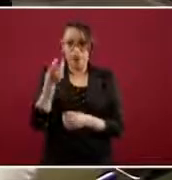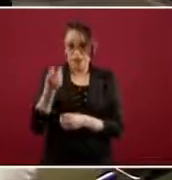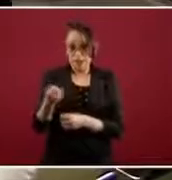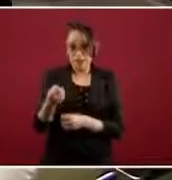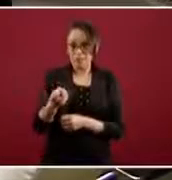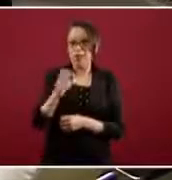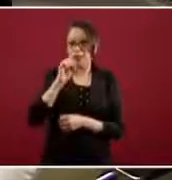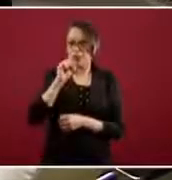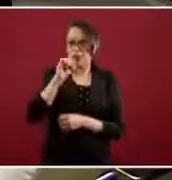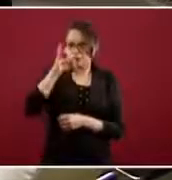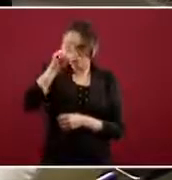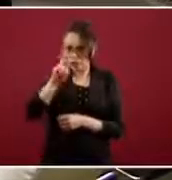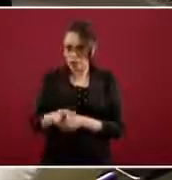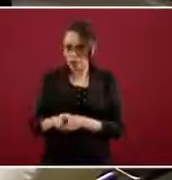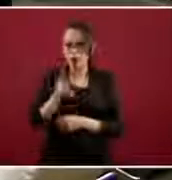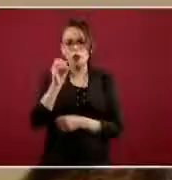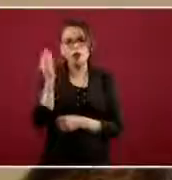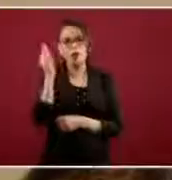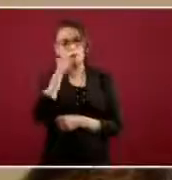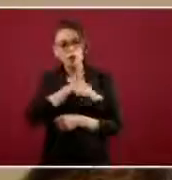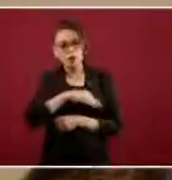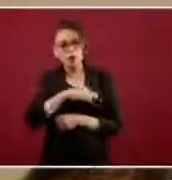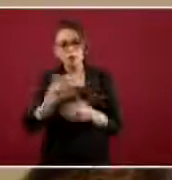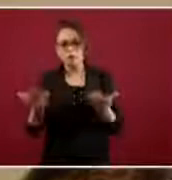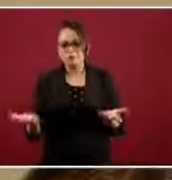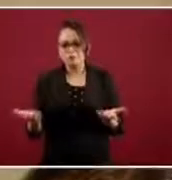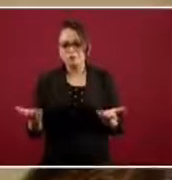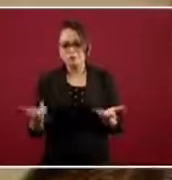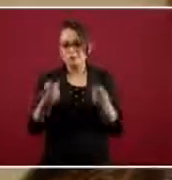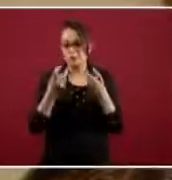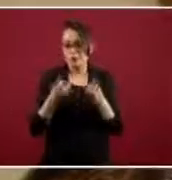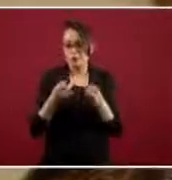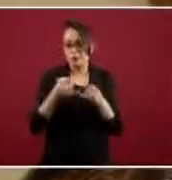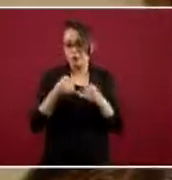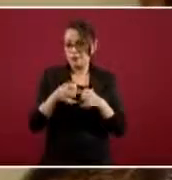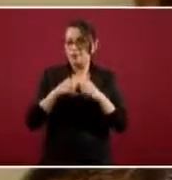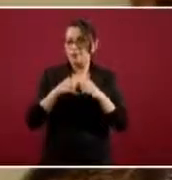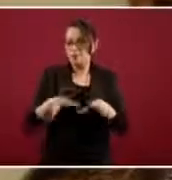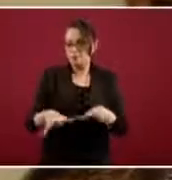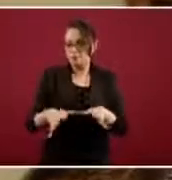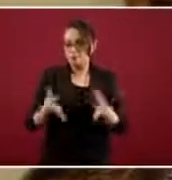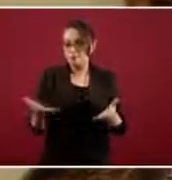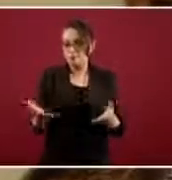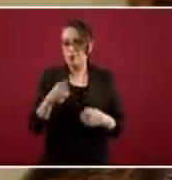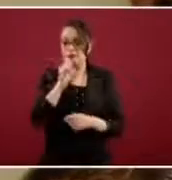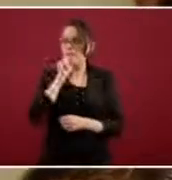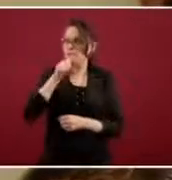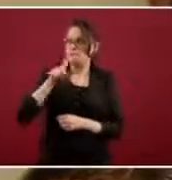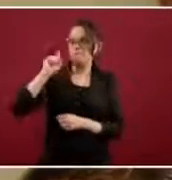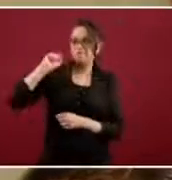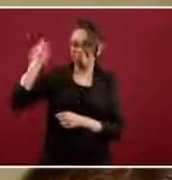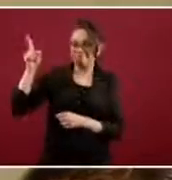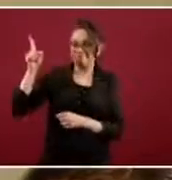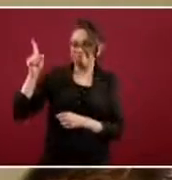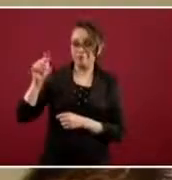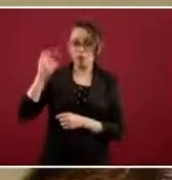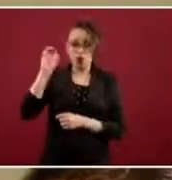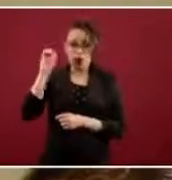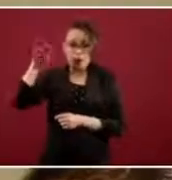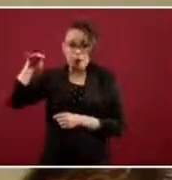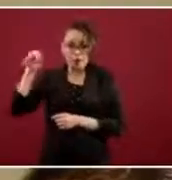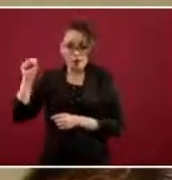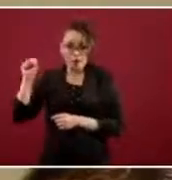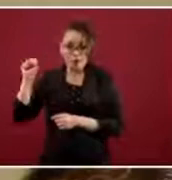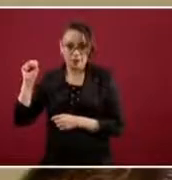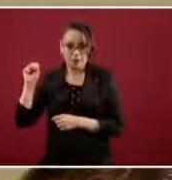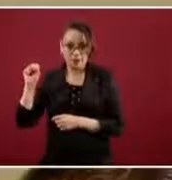tiene que ver con la verdad o la falsedad de la información. Precisamente la Organización Mundial de la Salud no lo acaba de